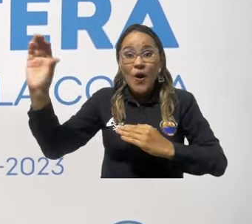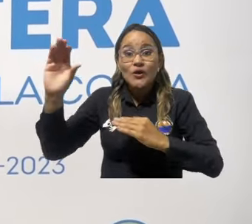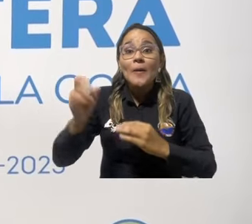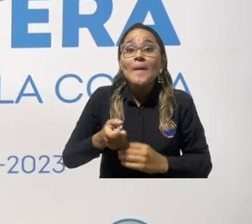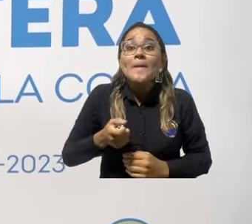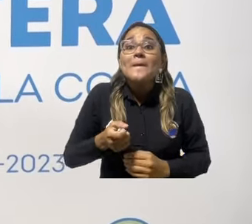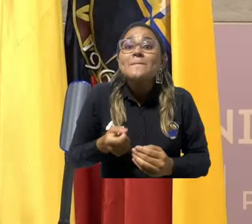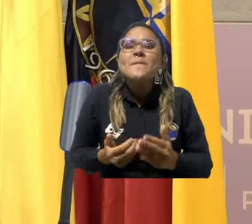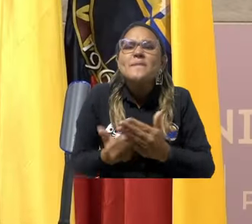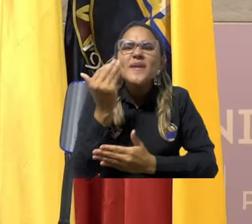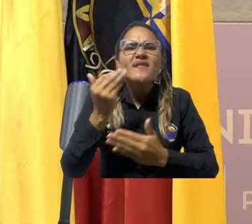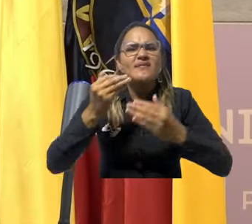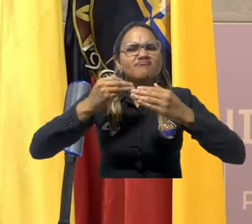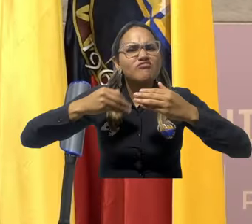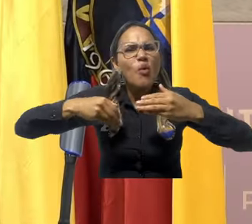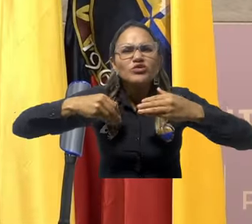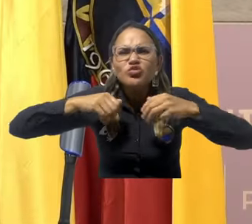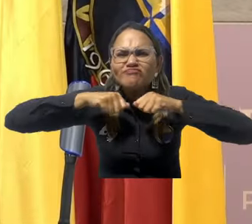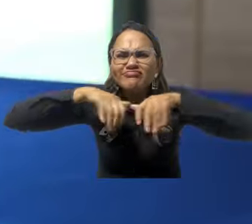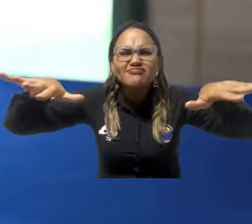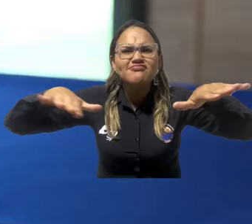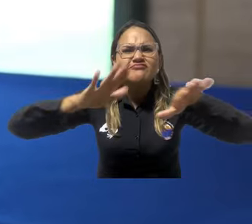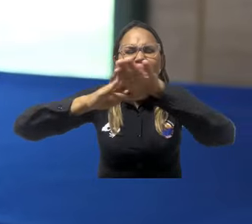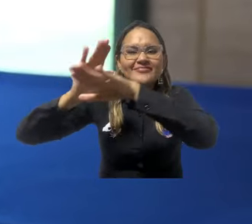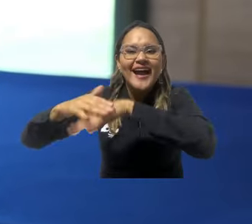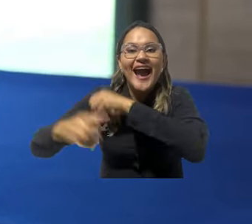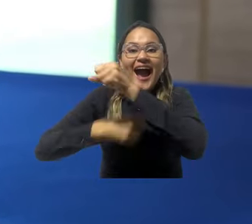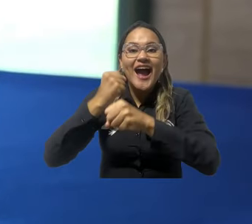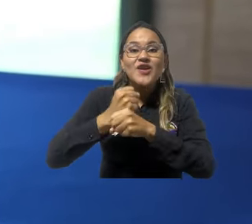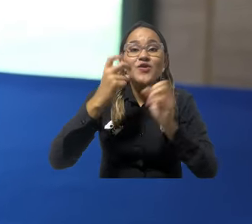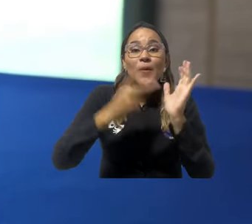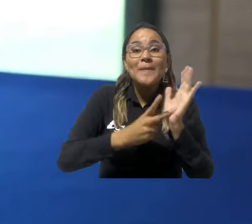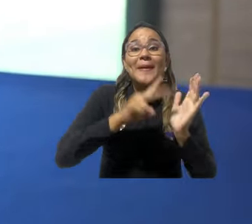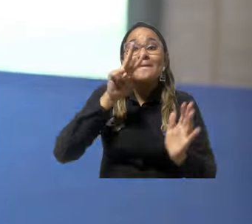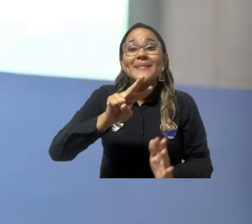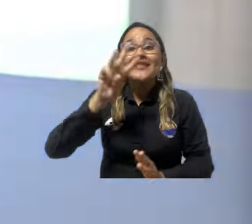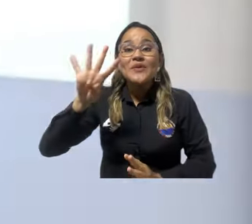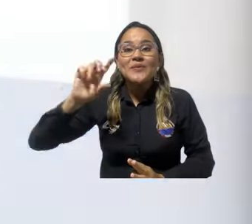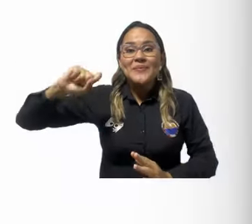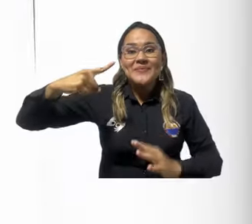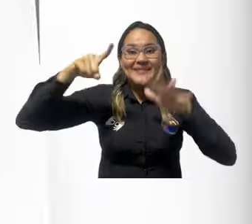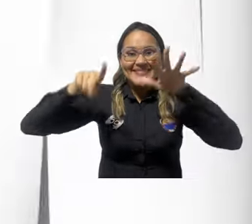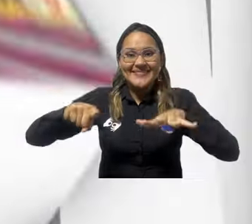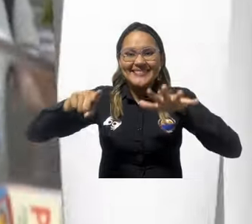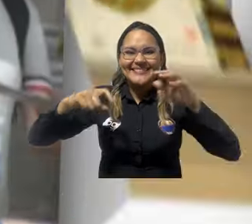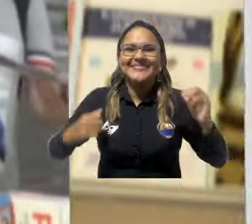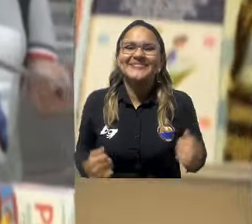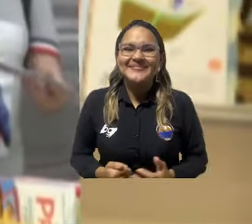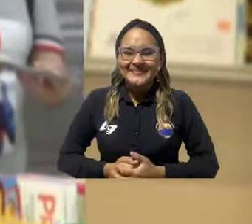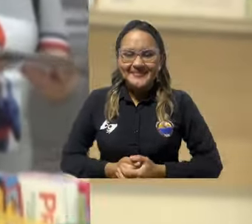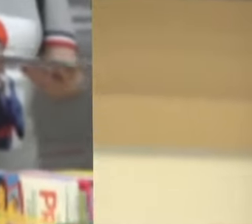Ingeniería Marino-Costera, que se ofertará a partir del primer periodo académico de 2024.